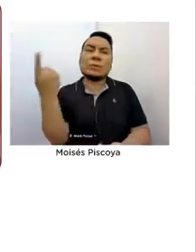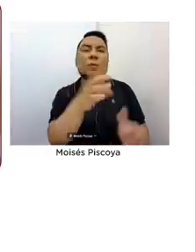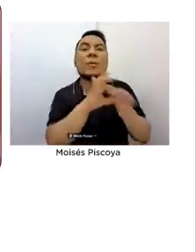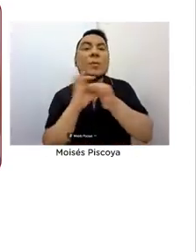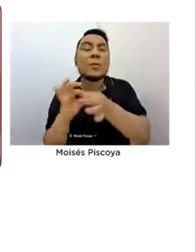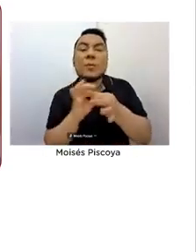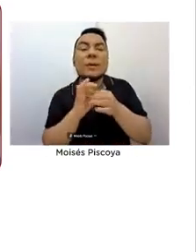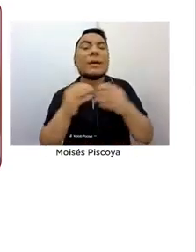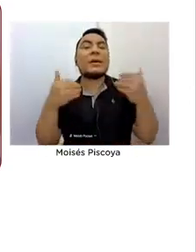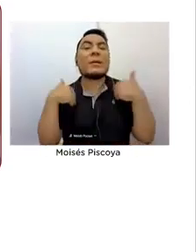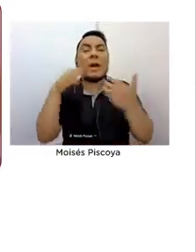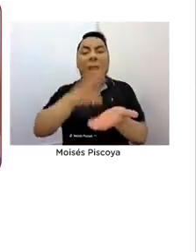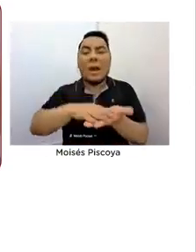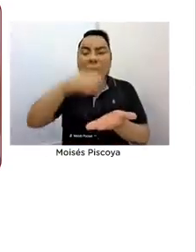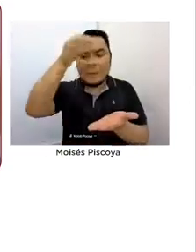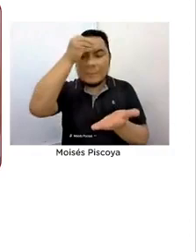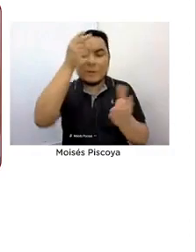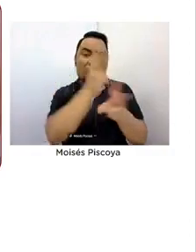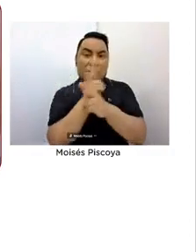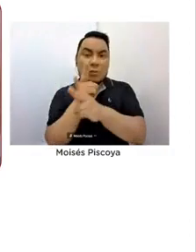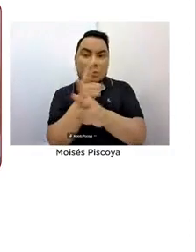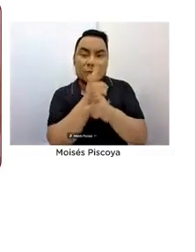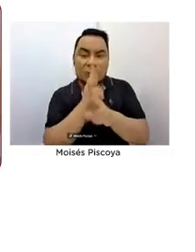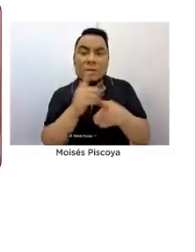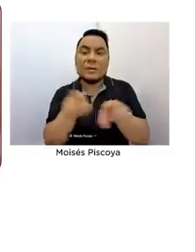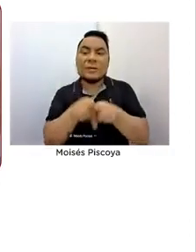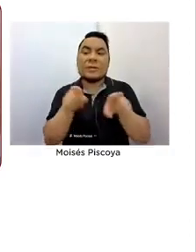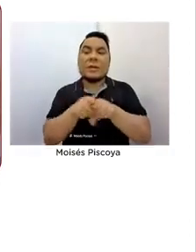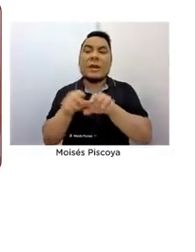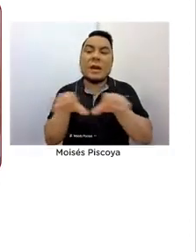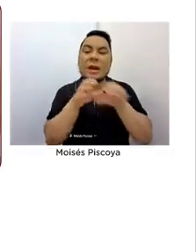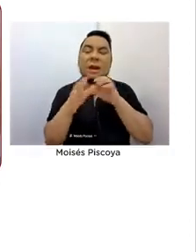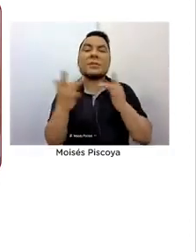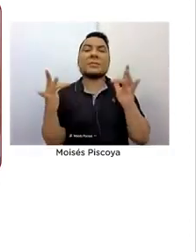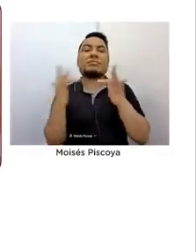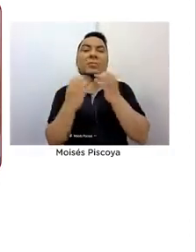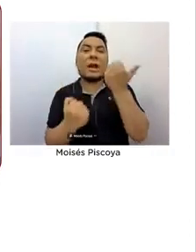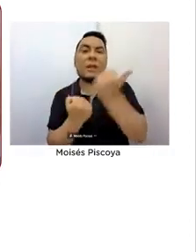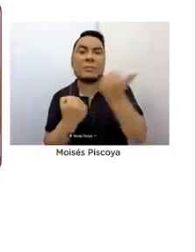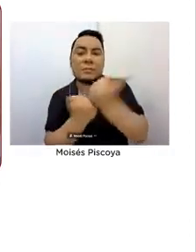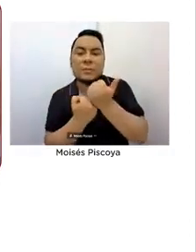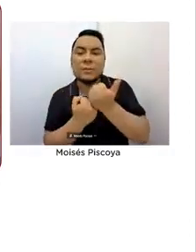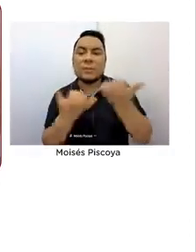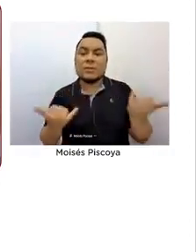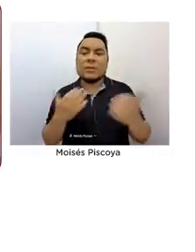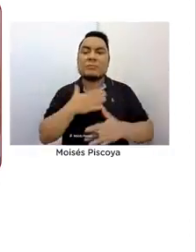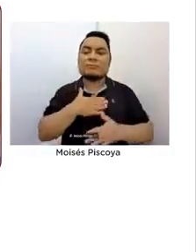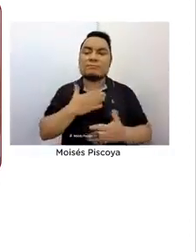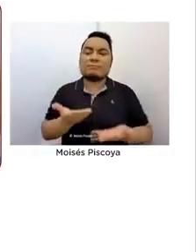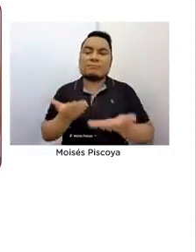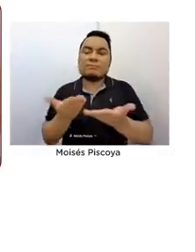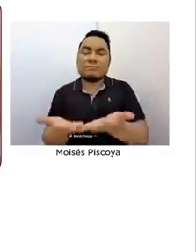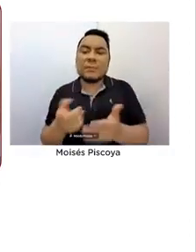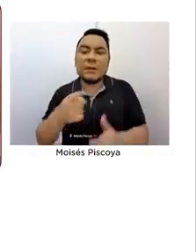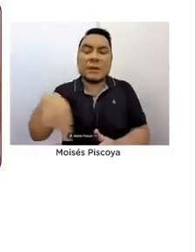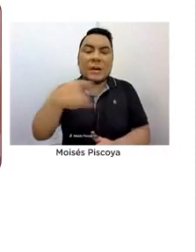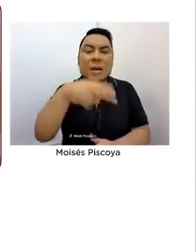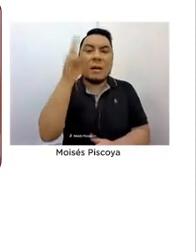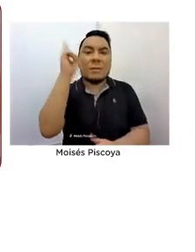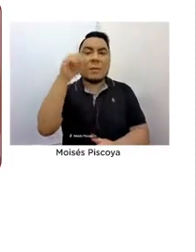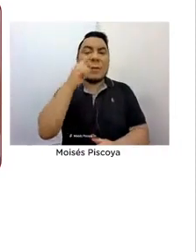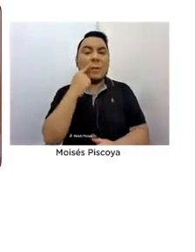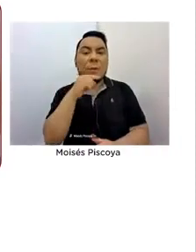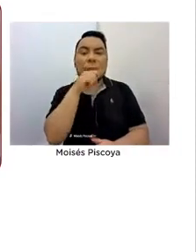juntos tenemos que aprender a cuidarnos, haciendo redes de apoyo, haciendo espacios solidarios. Los maestros y maestras